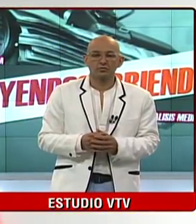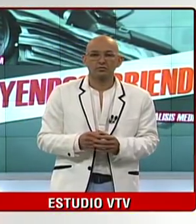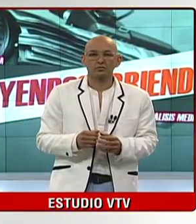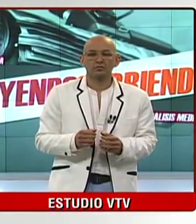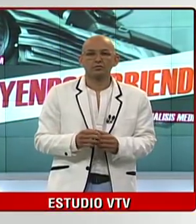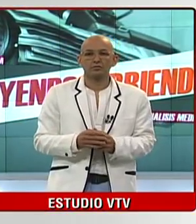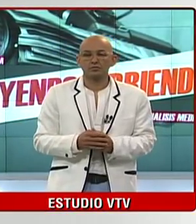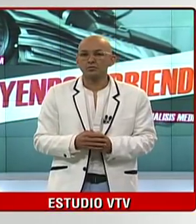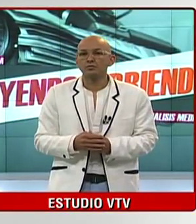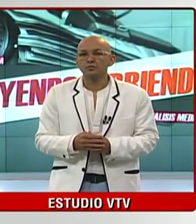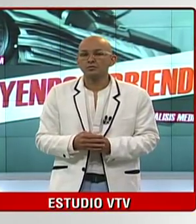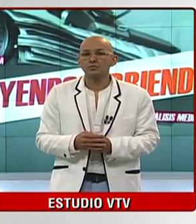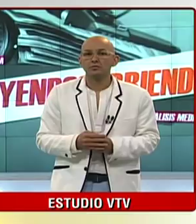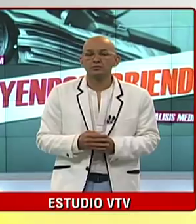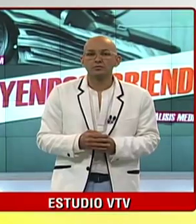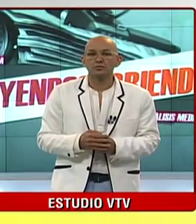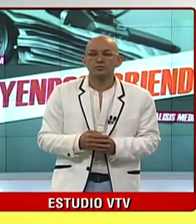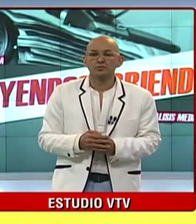pruebas irrefutables